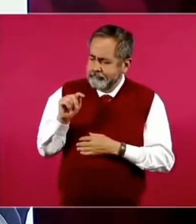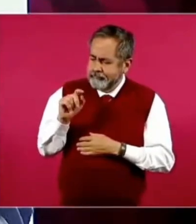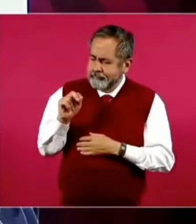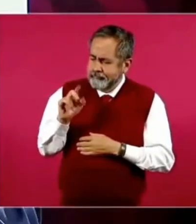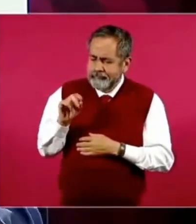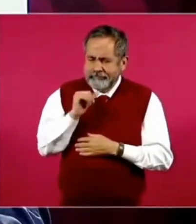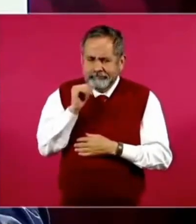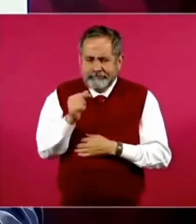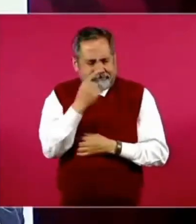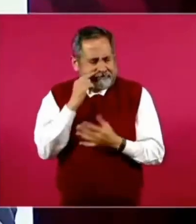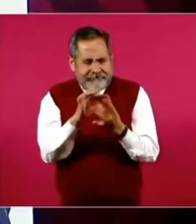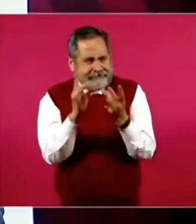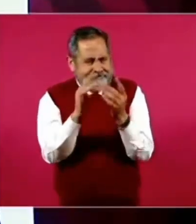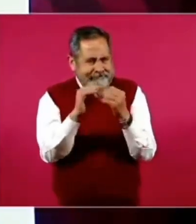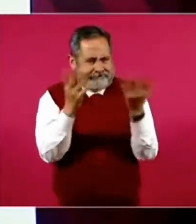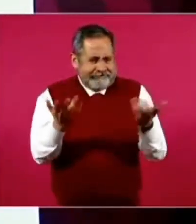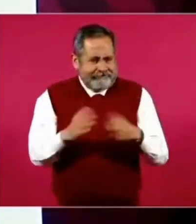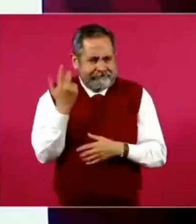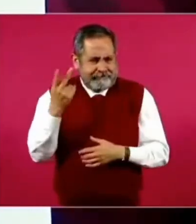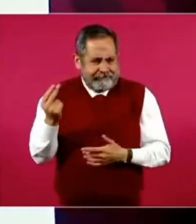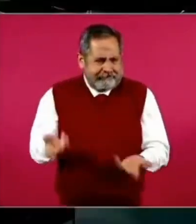A ver, explíquenme. Si